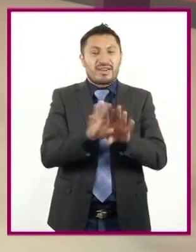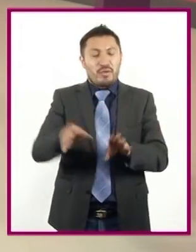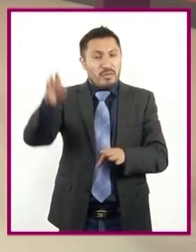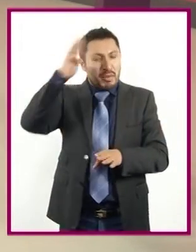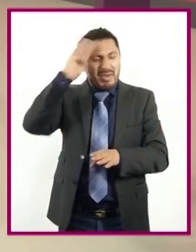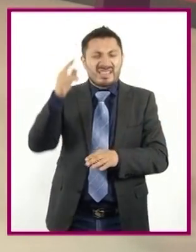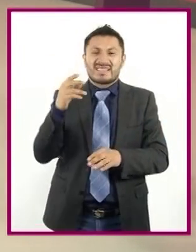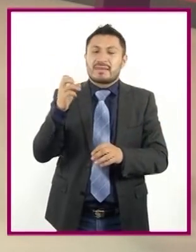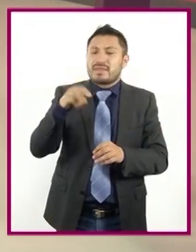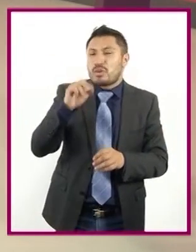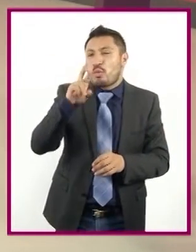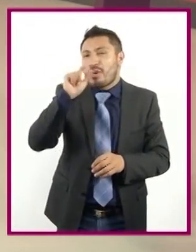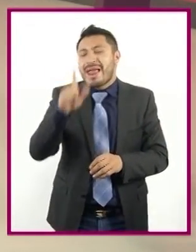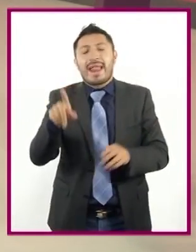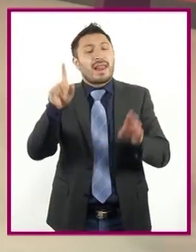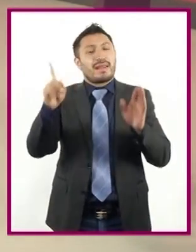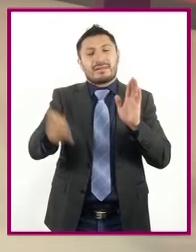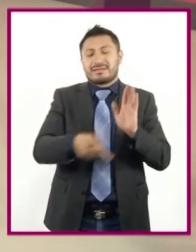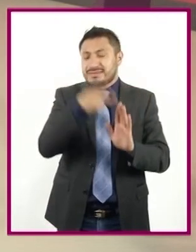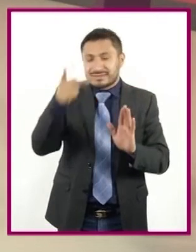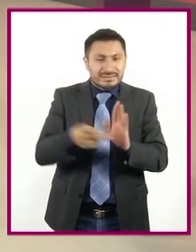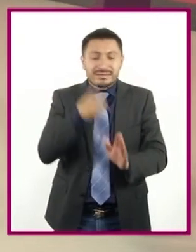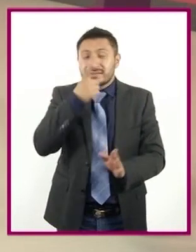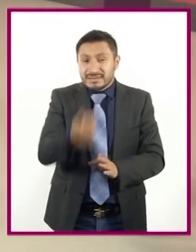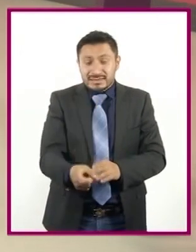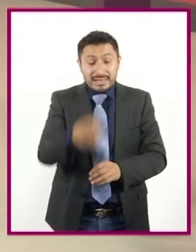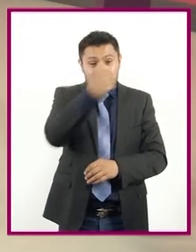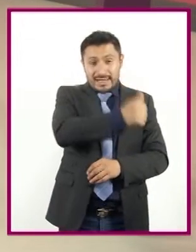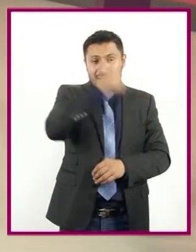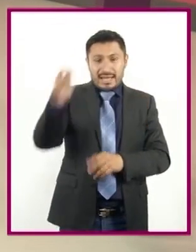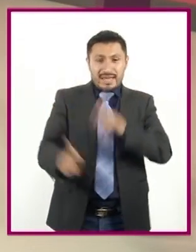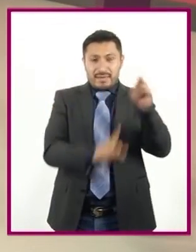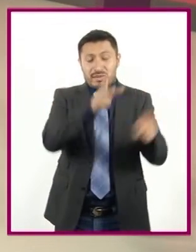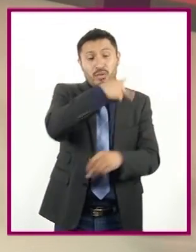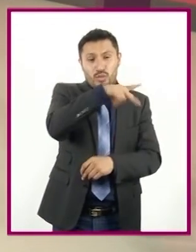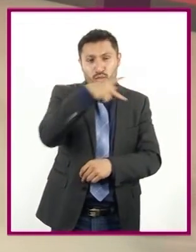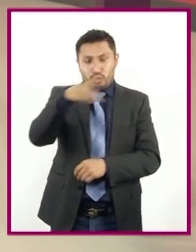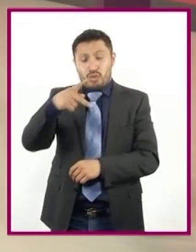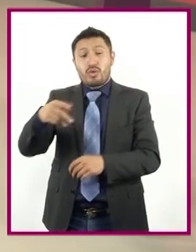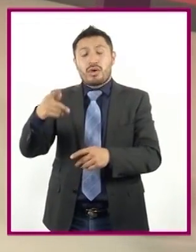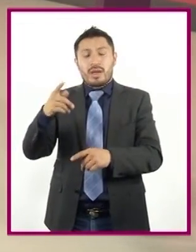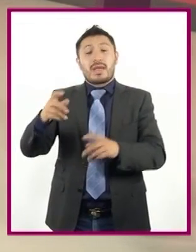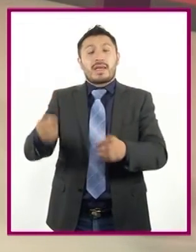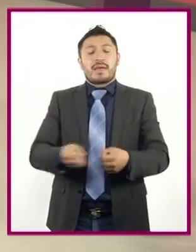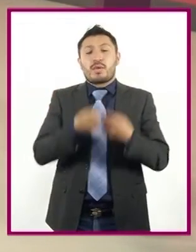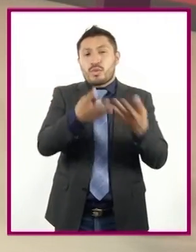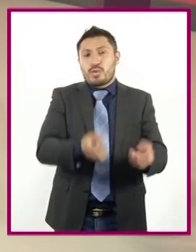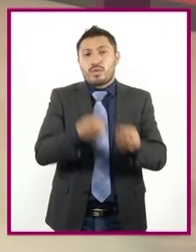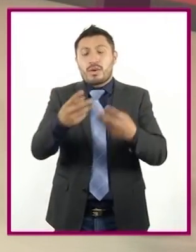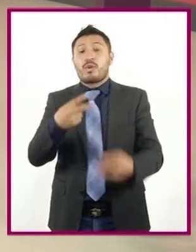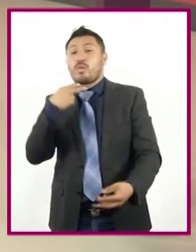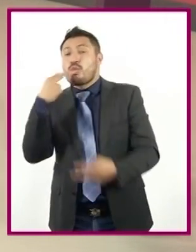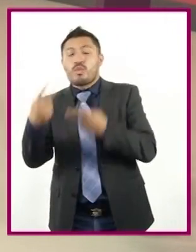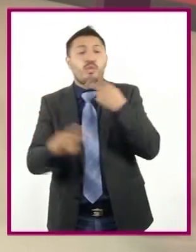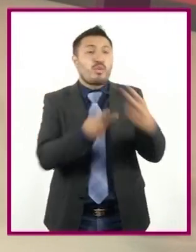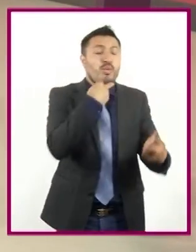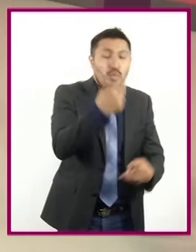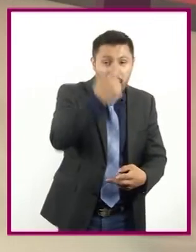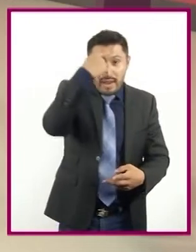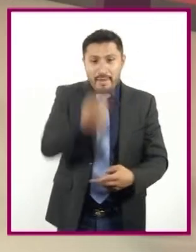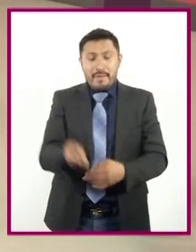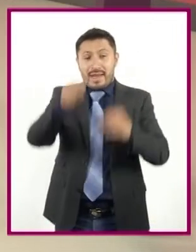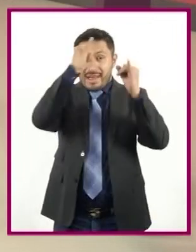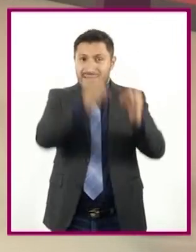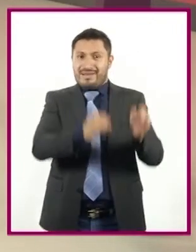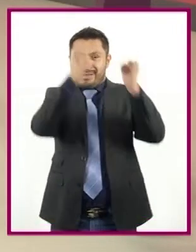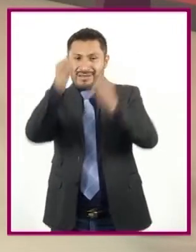de manera invariable. Cada pueblo tiene sus propios refranes y estos se transmiten de boca en boca para formar parte de una